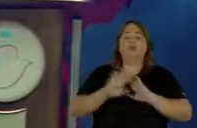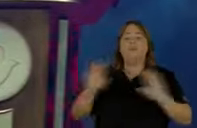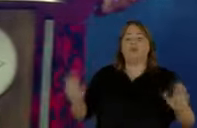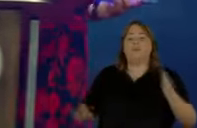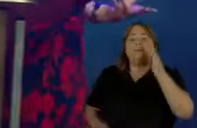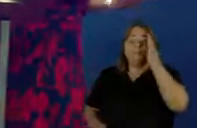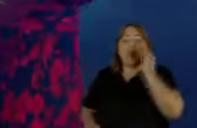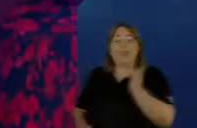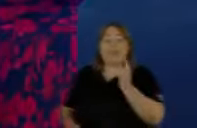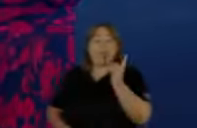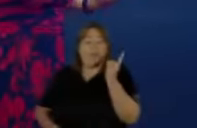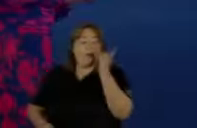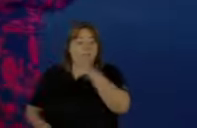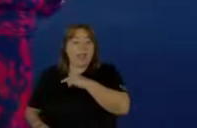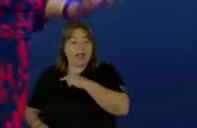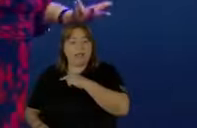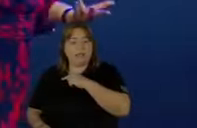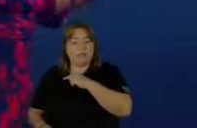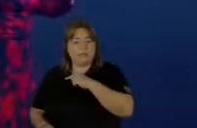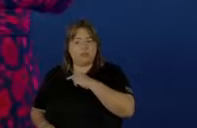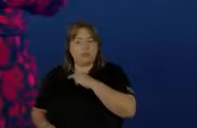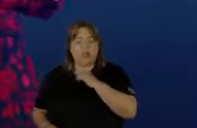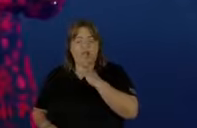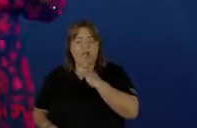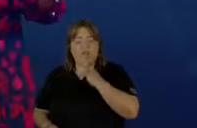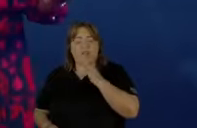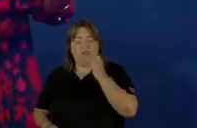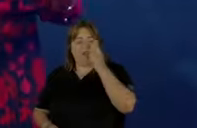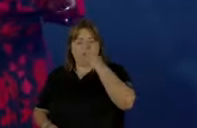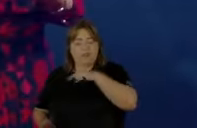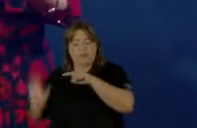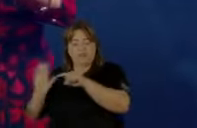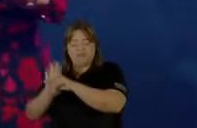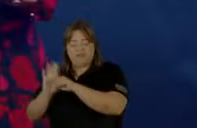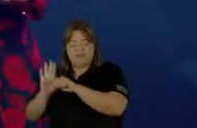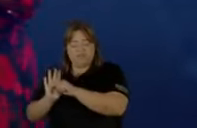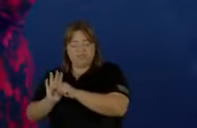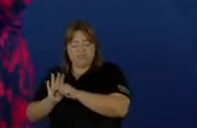habla mentira y el que siembra discordia entre hermanos.